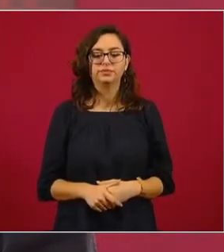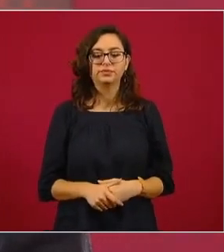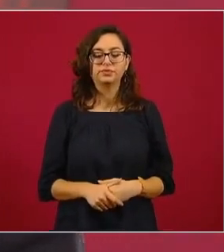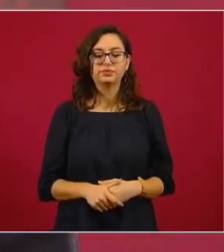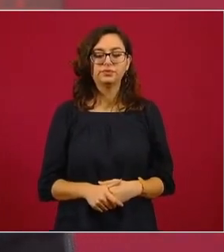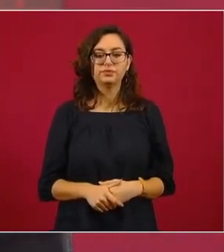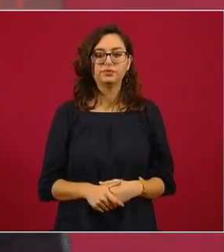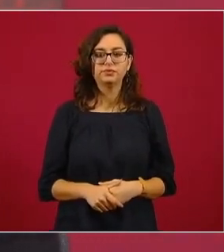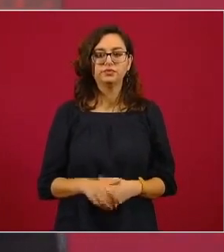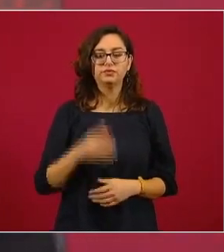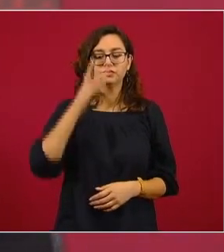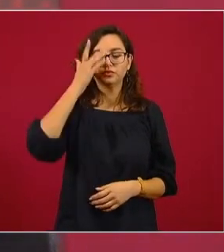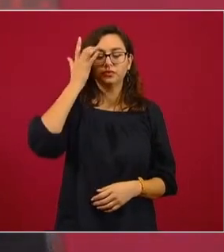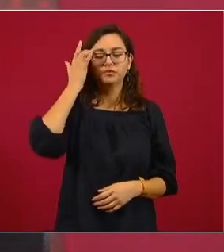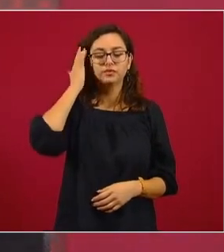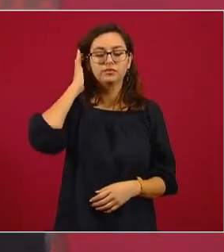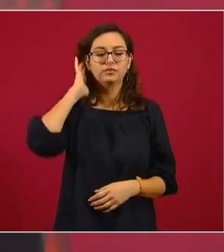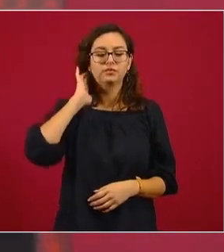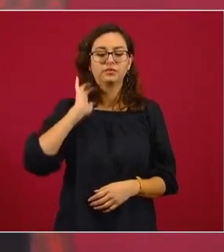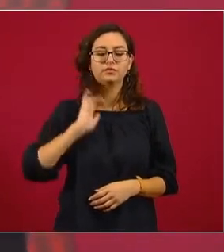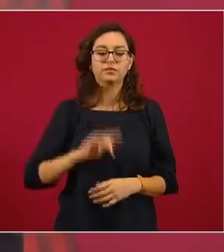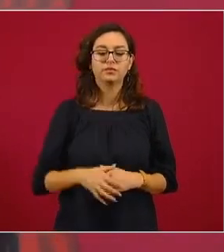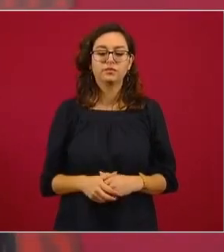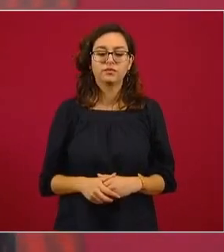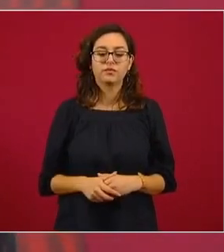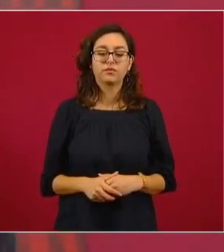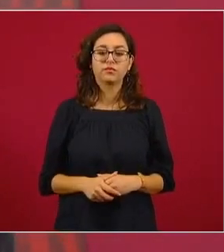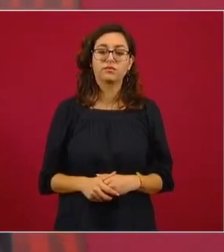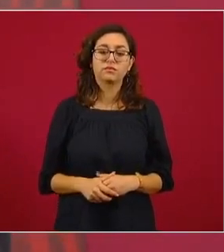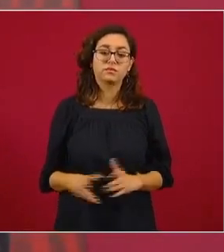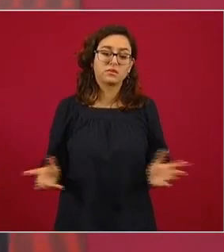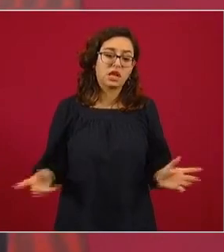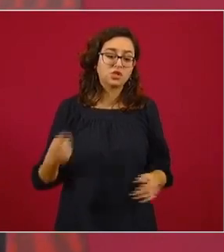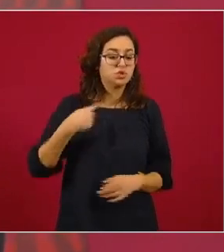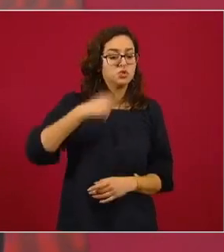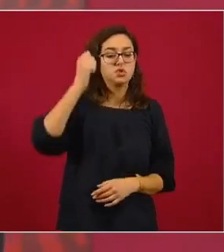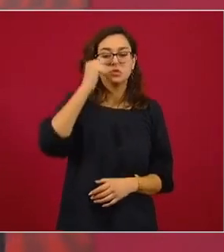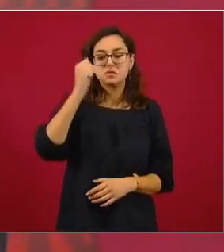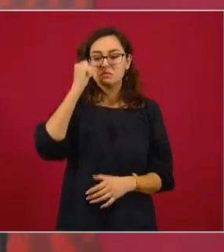siempre digo que son malas las comparaciones,